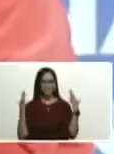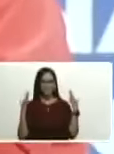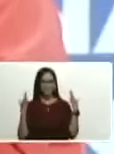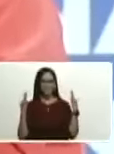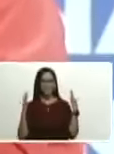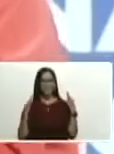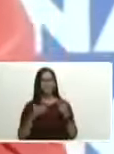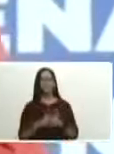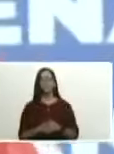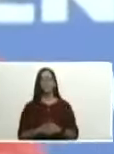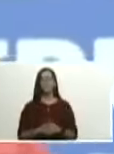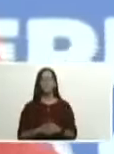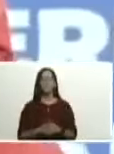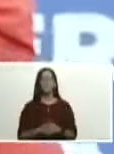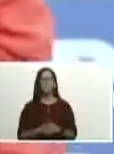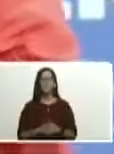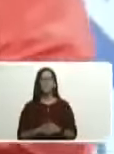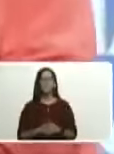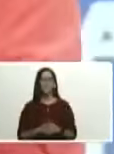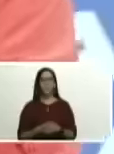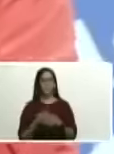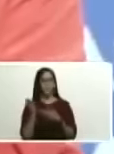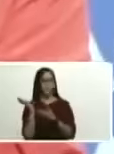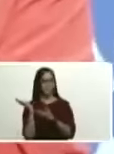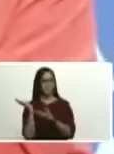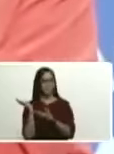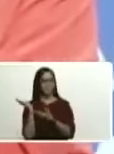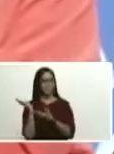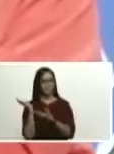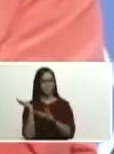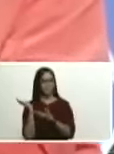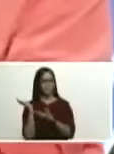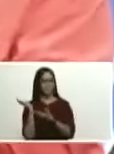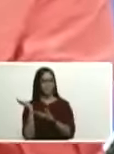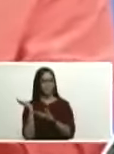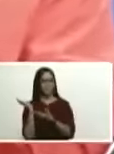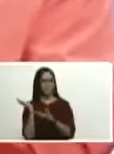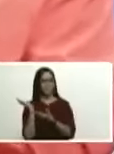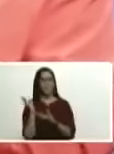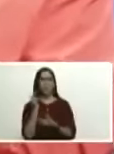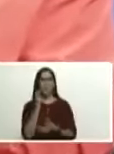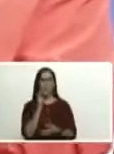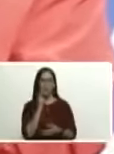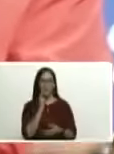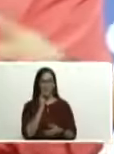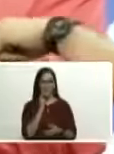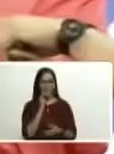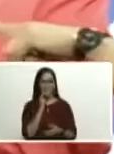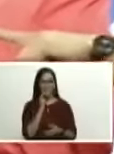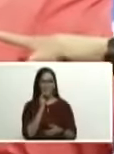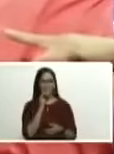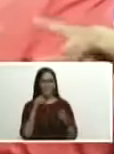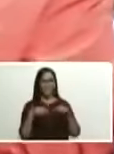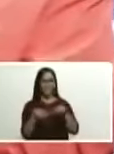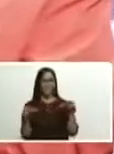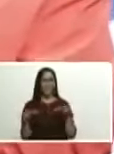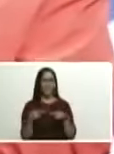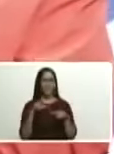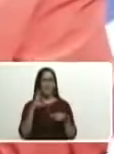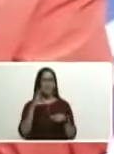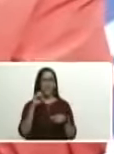comuna. Por aquí tenemos, ¿qué tenemos por aquí? Chocolate. Chocolate. Circuito de